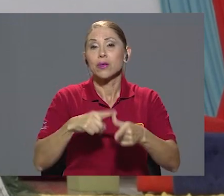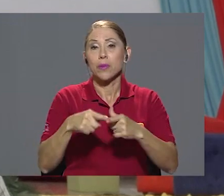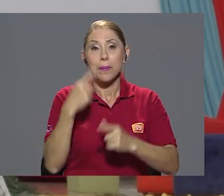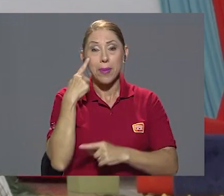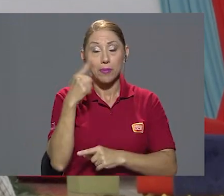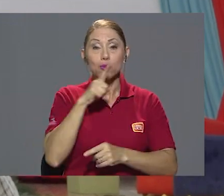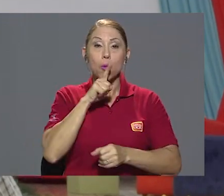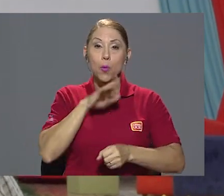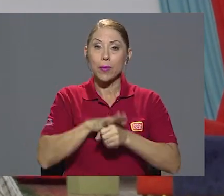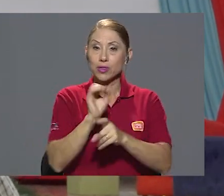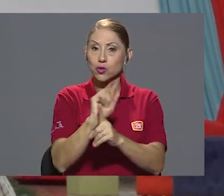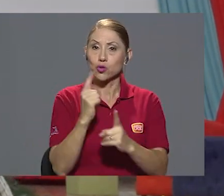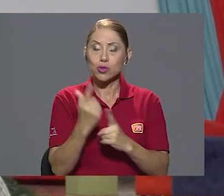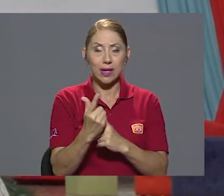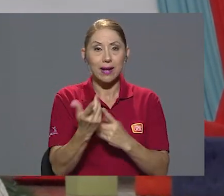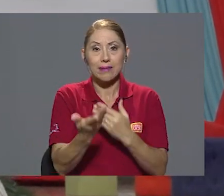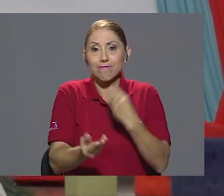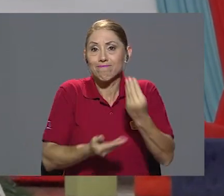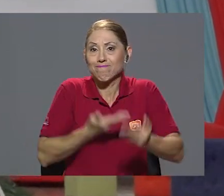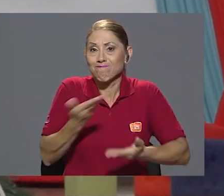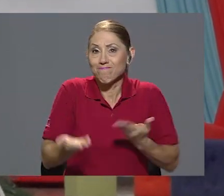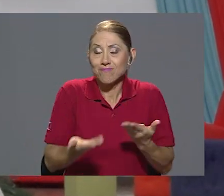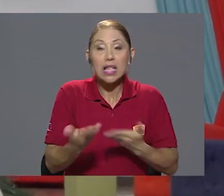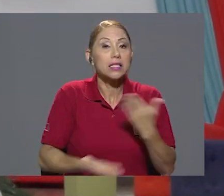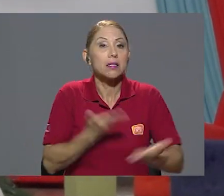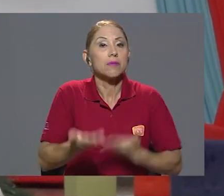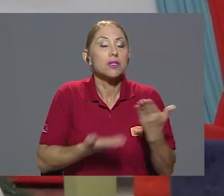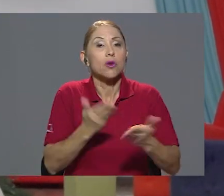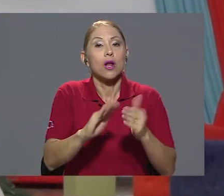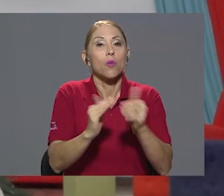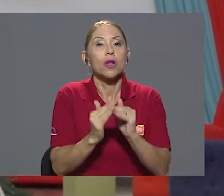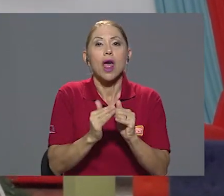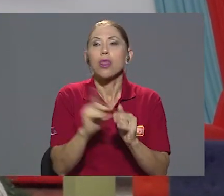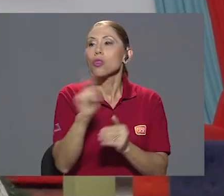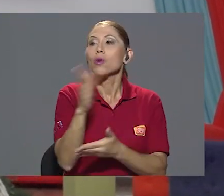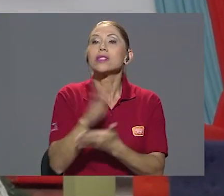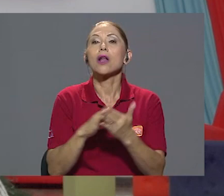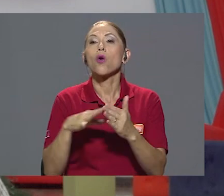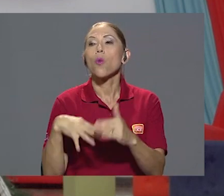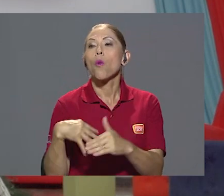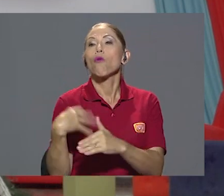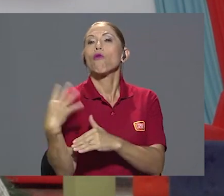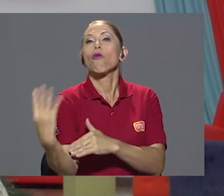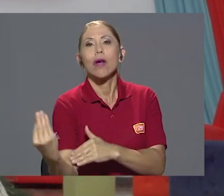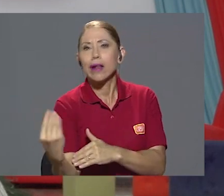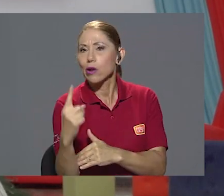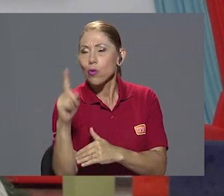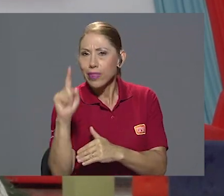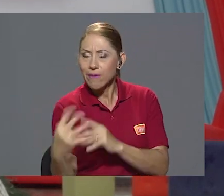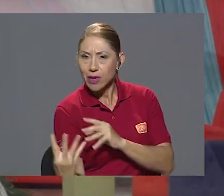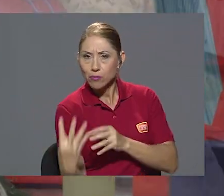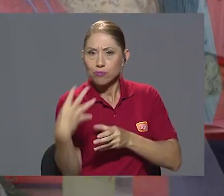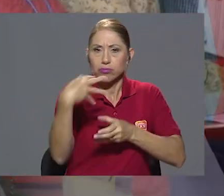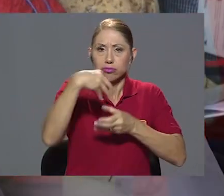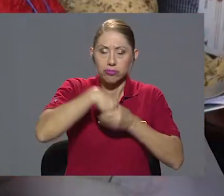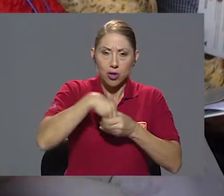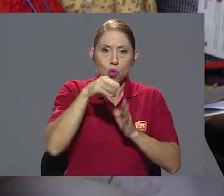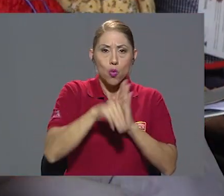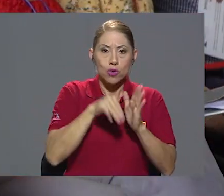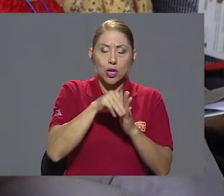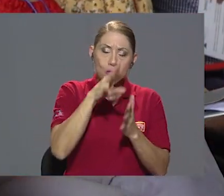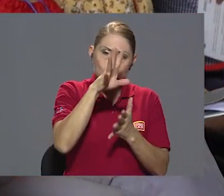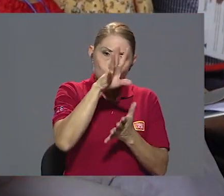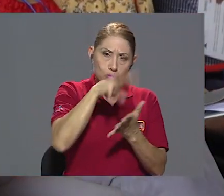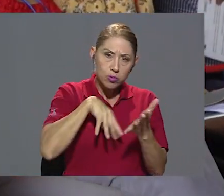elemento central, de manera tal que el servicio a la comunidad no podría ser algo extracurricular, al contrario, tendría que ser algo totalmente integrado al